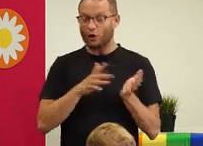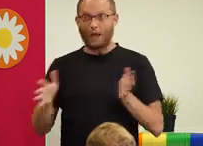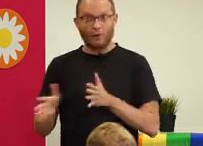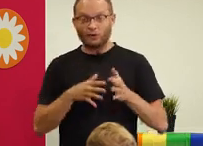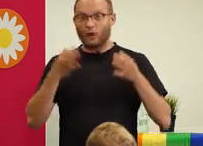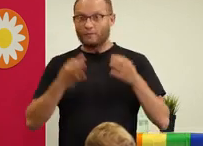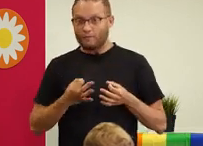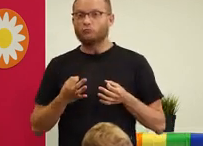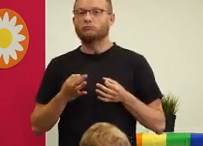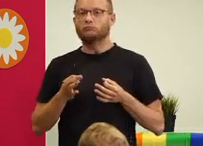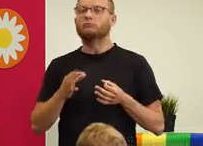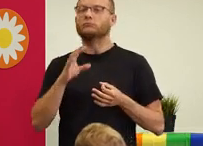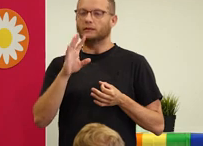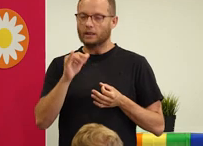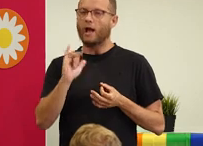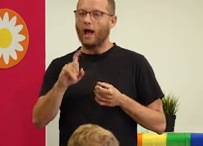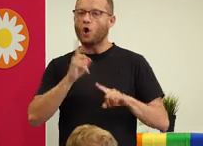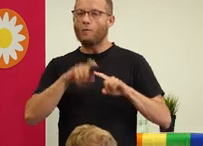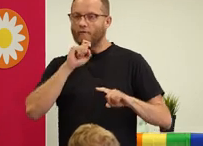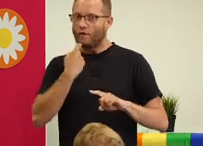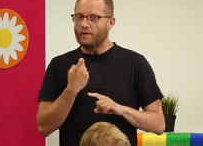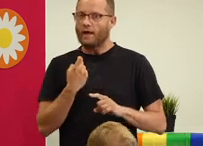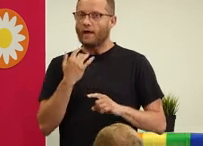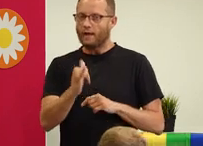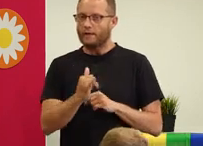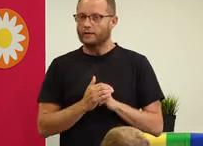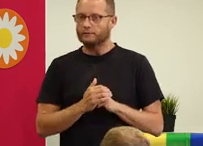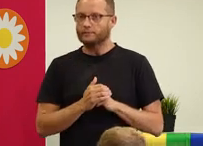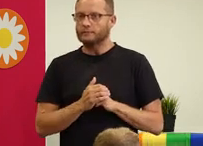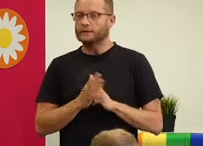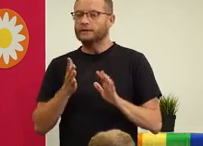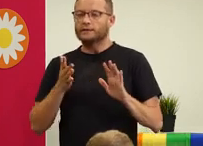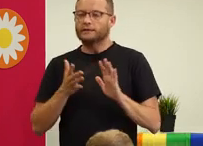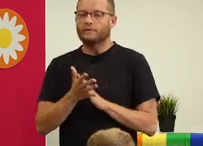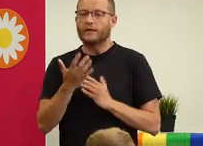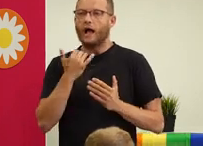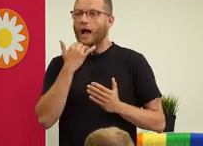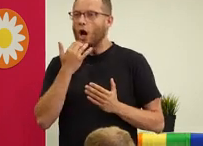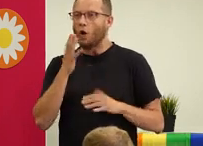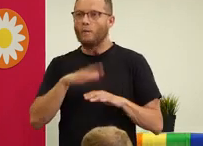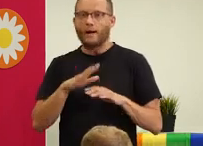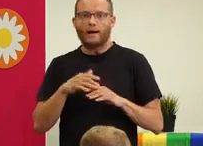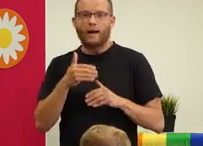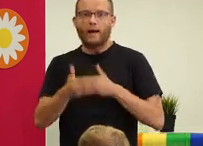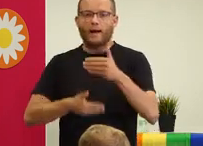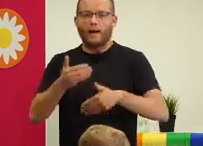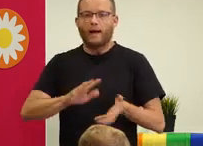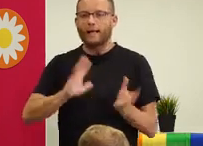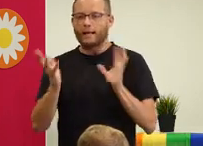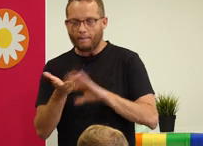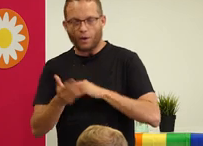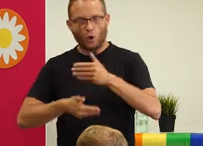demos cuenta de que sí existe una homofobia, o sea, es un acto para avanzar el cambio,